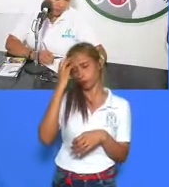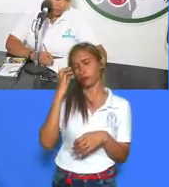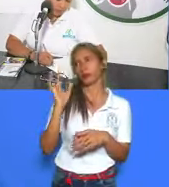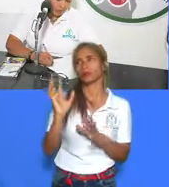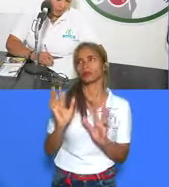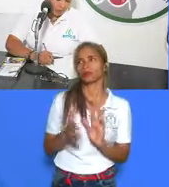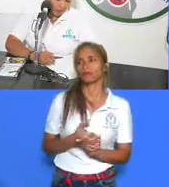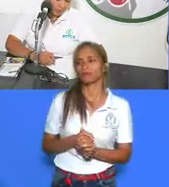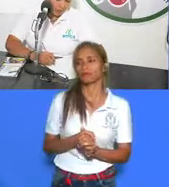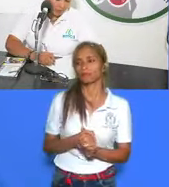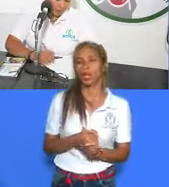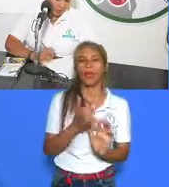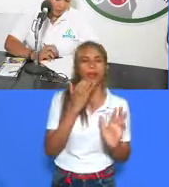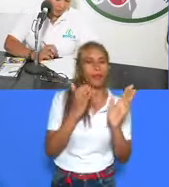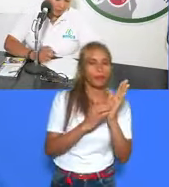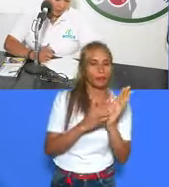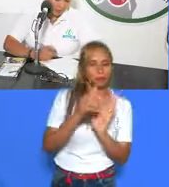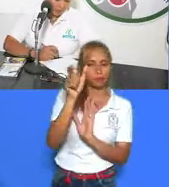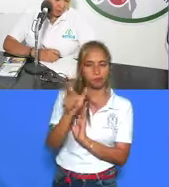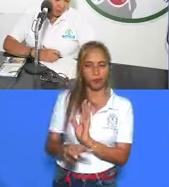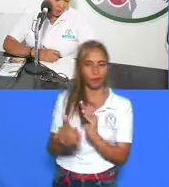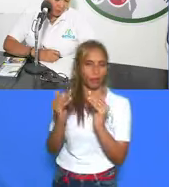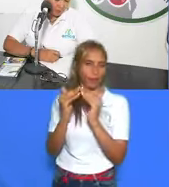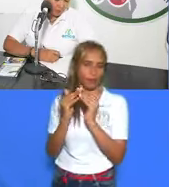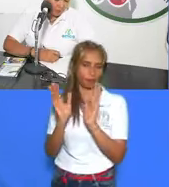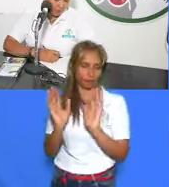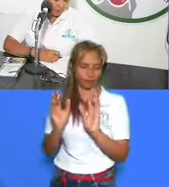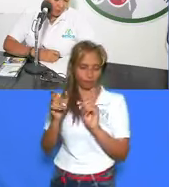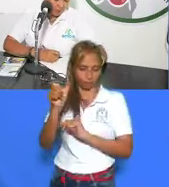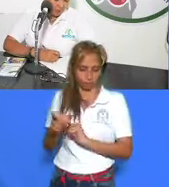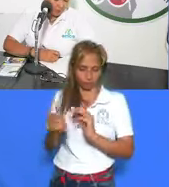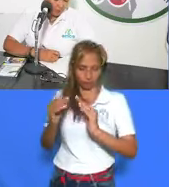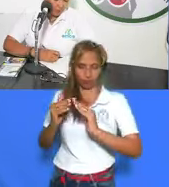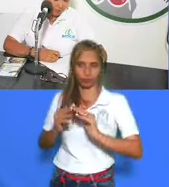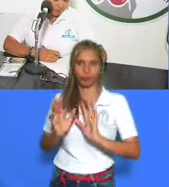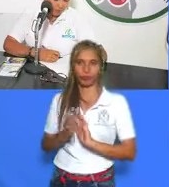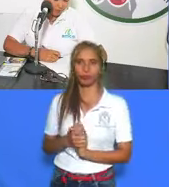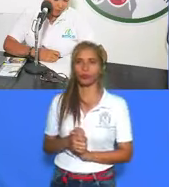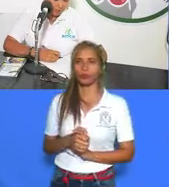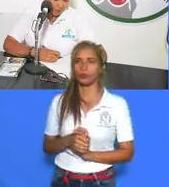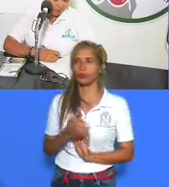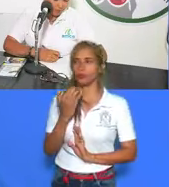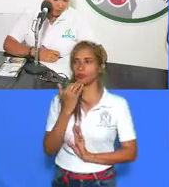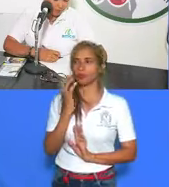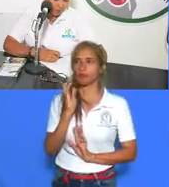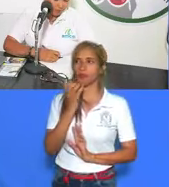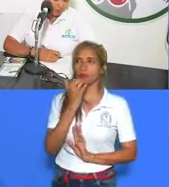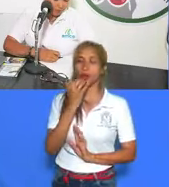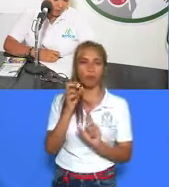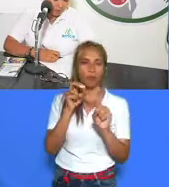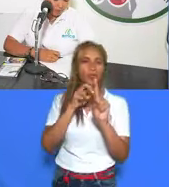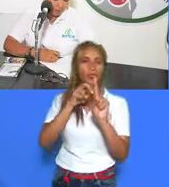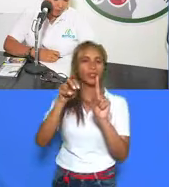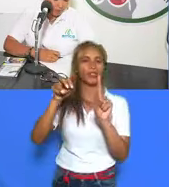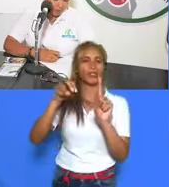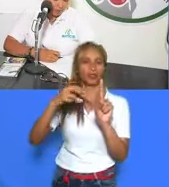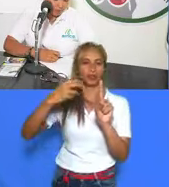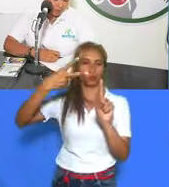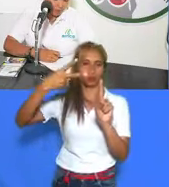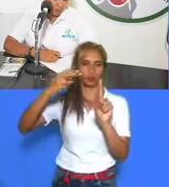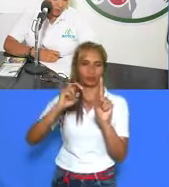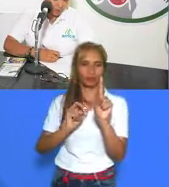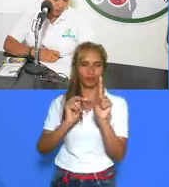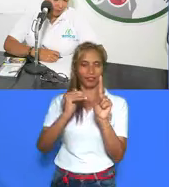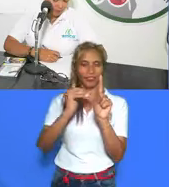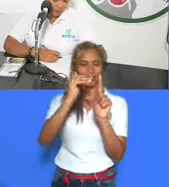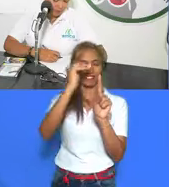de un usuario residencial que sea de un sector estrato 2, ¿cierto? Uh-huh. Él dice, bueno, realmente siempre